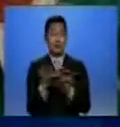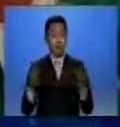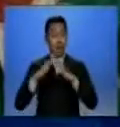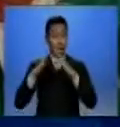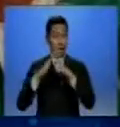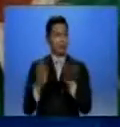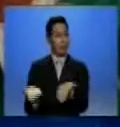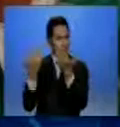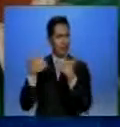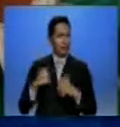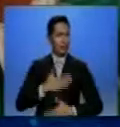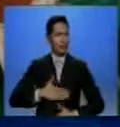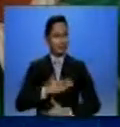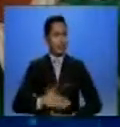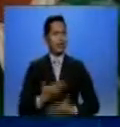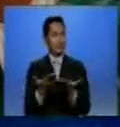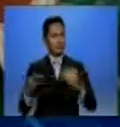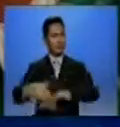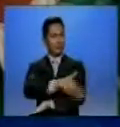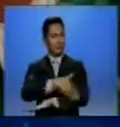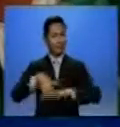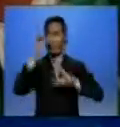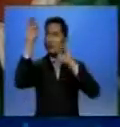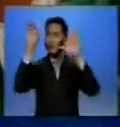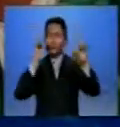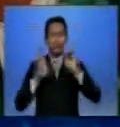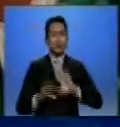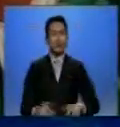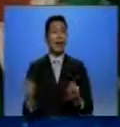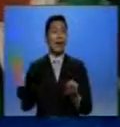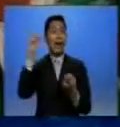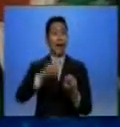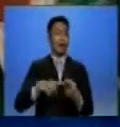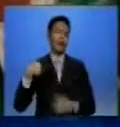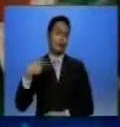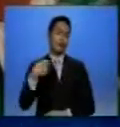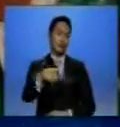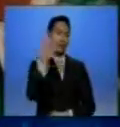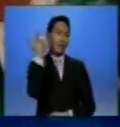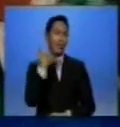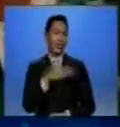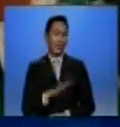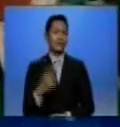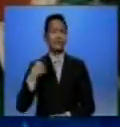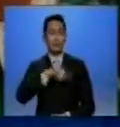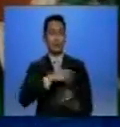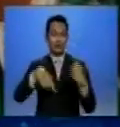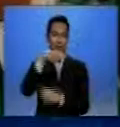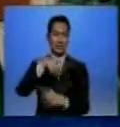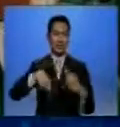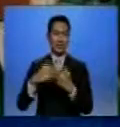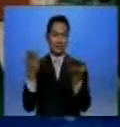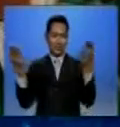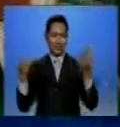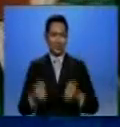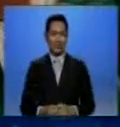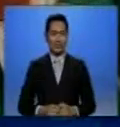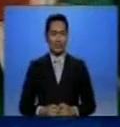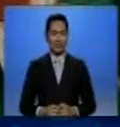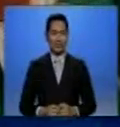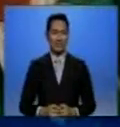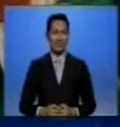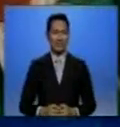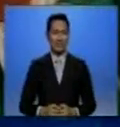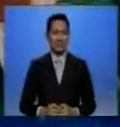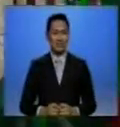pues acérquese a disfrutar de este alumbrado que quedará todavía durante los próximos días. Con esta información nosotros regresamos a nuestros estudios. Muy buenas noches.